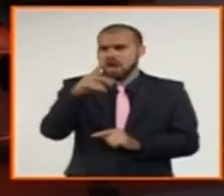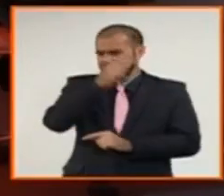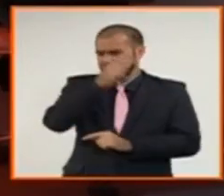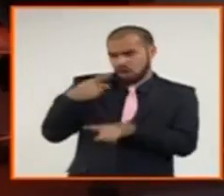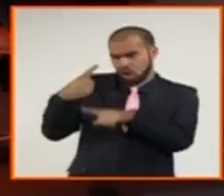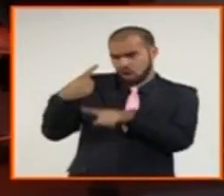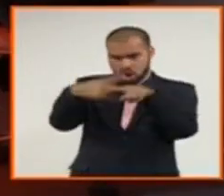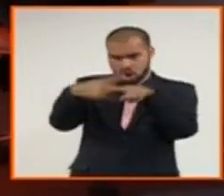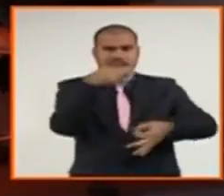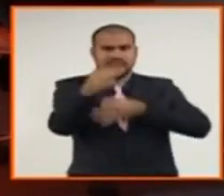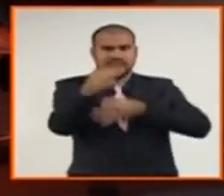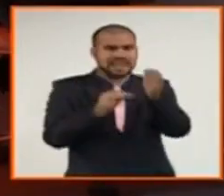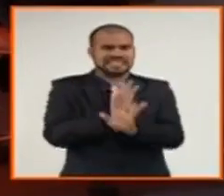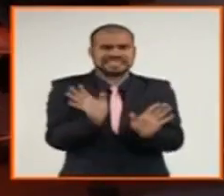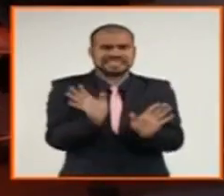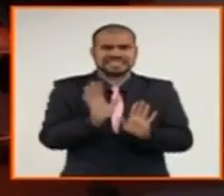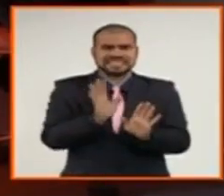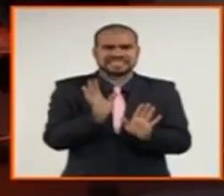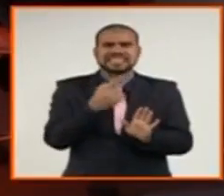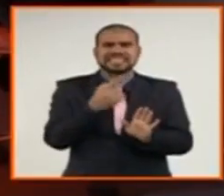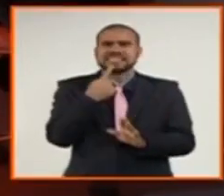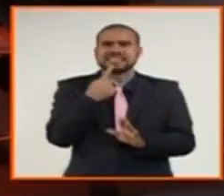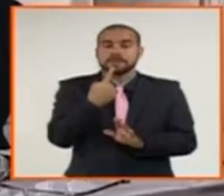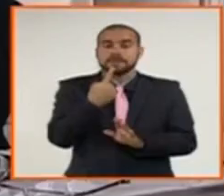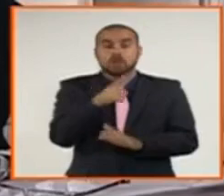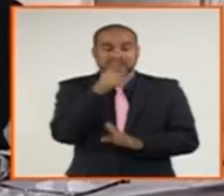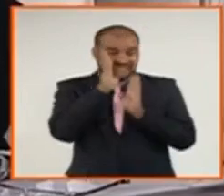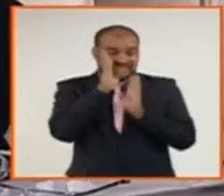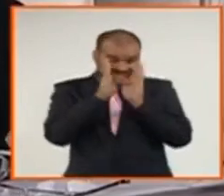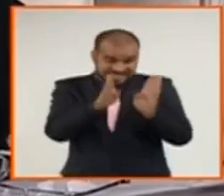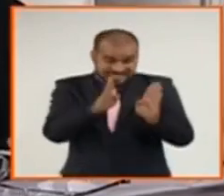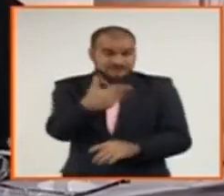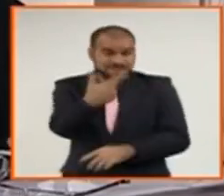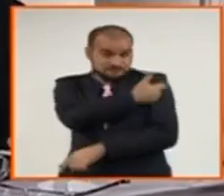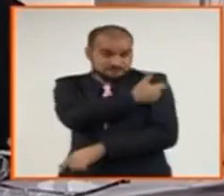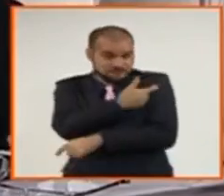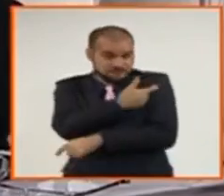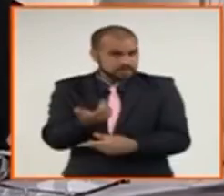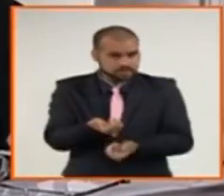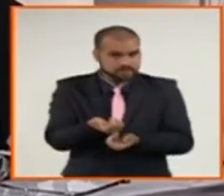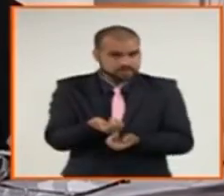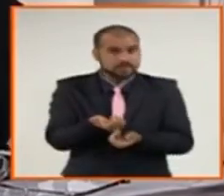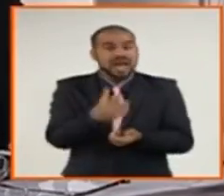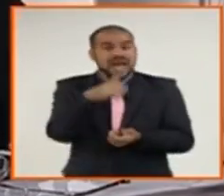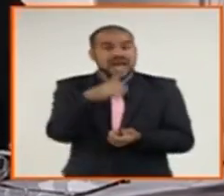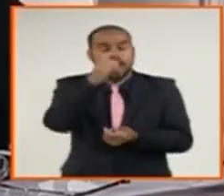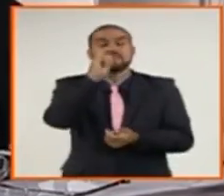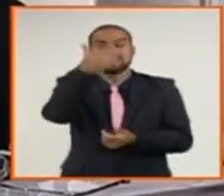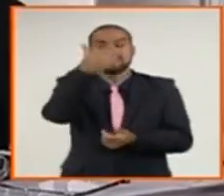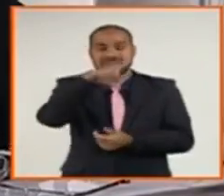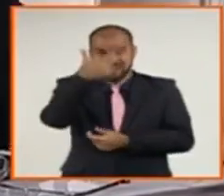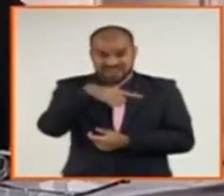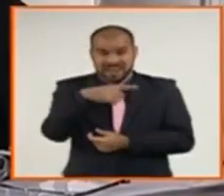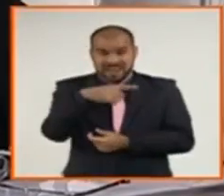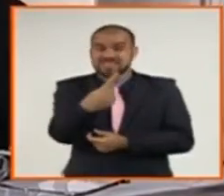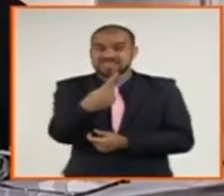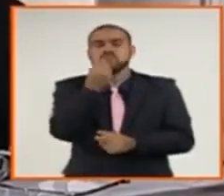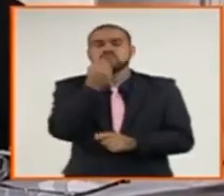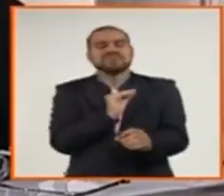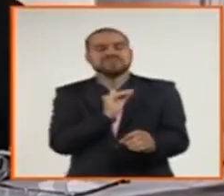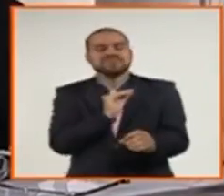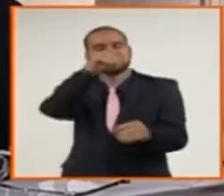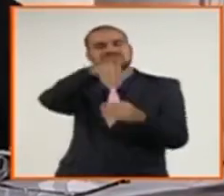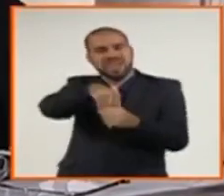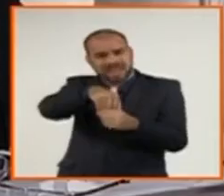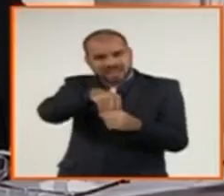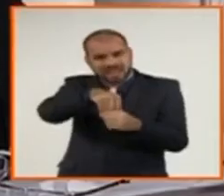tenemos enfocada la vacuna Dala como una vacuna que se puede insertar dentro de la estrategia de los primeros 1,000 días